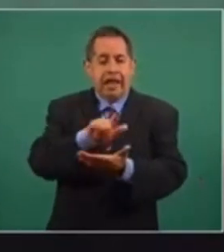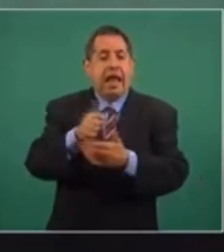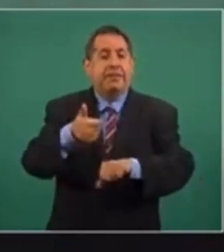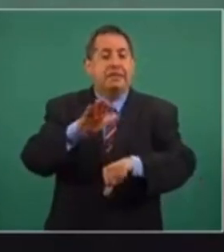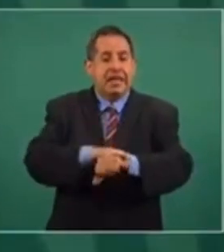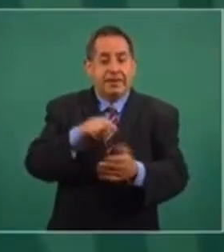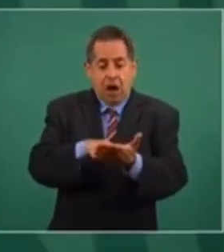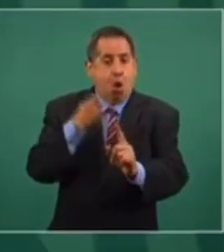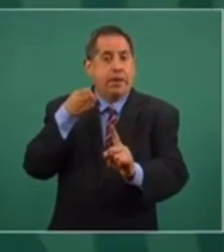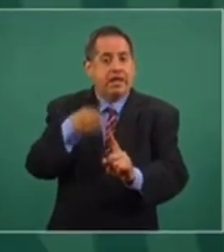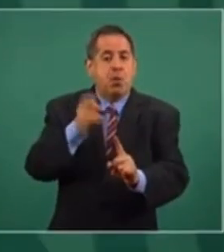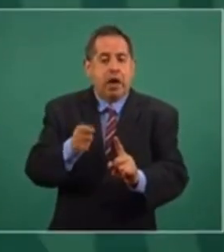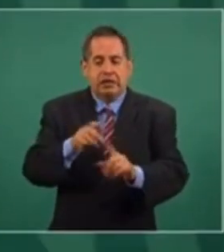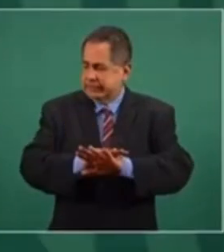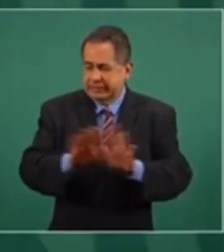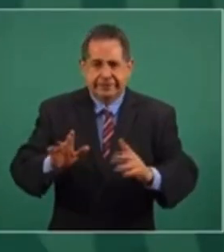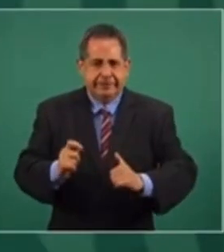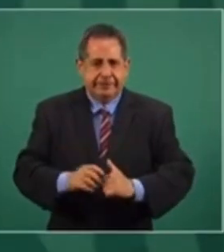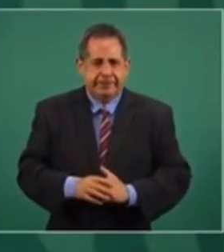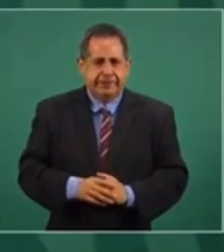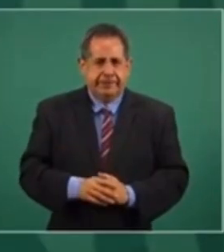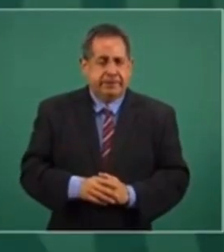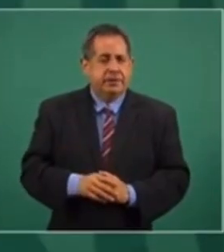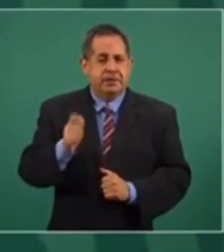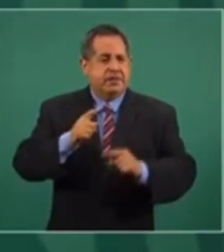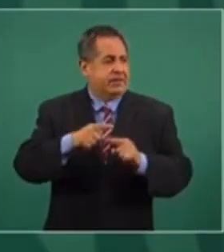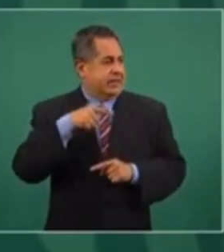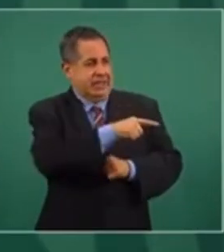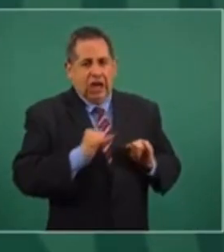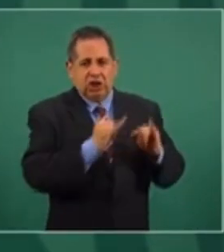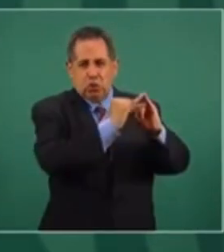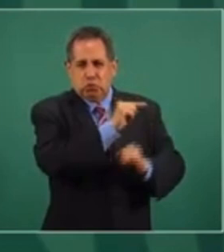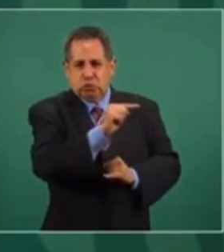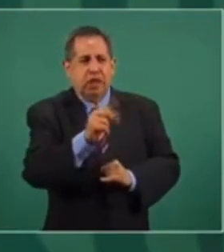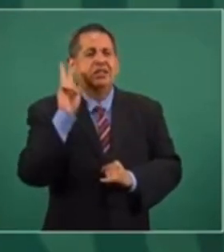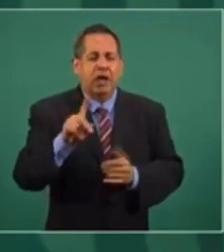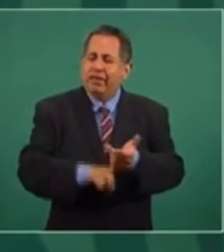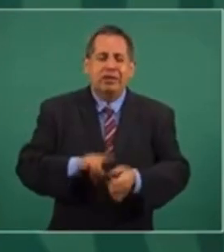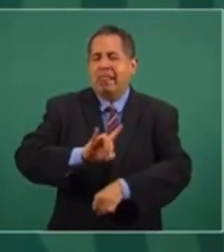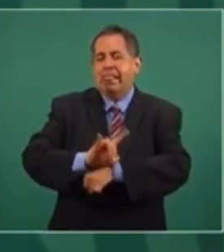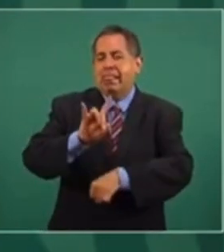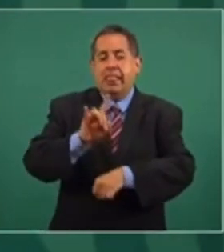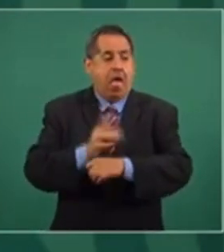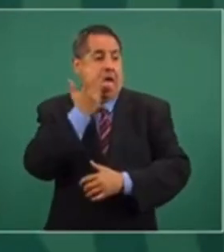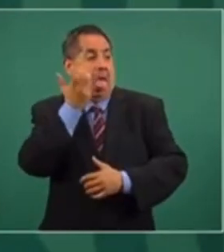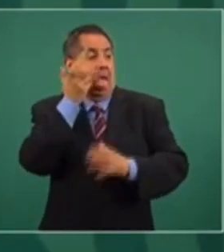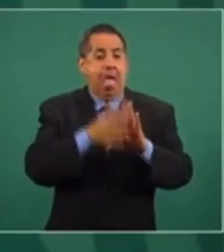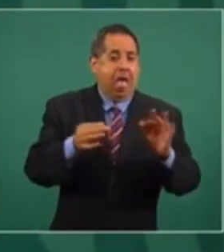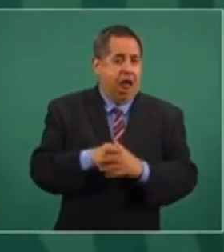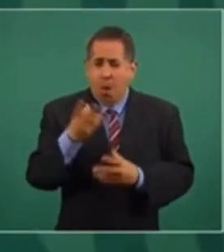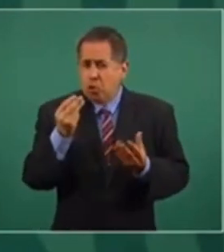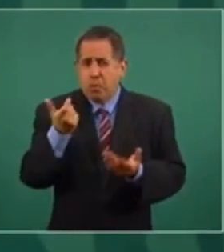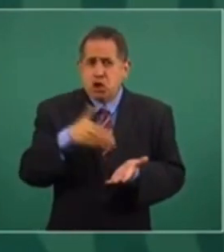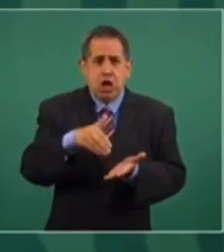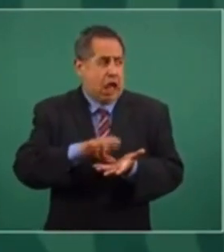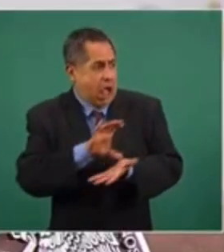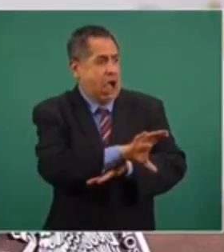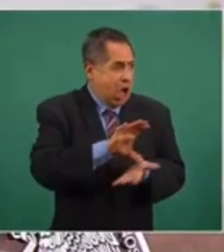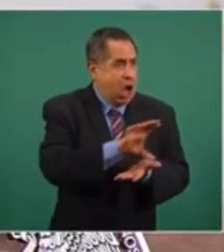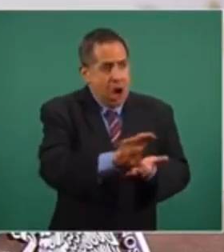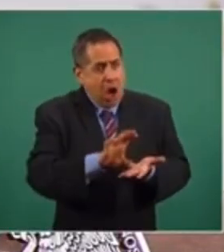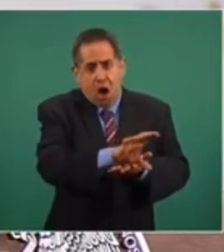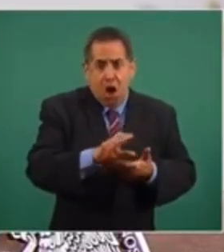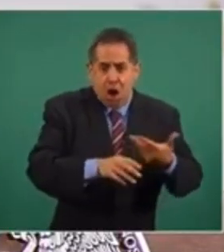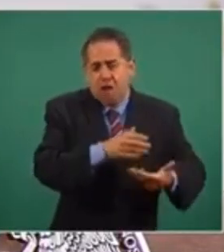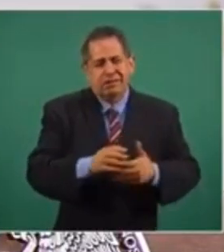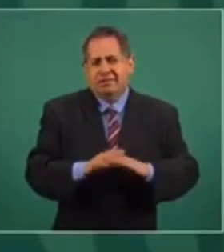administrativa. Es que todos estos organismos que fueron creando para la simulación, que cuestan mucho,